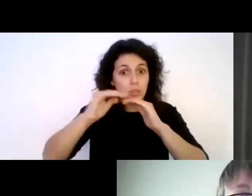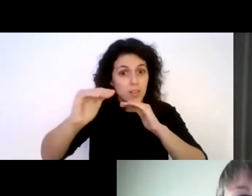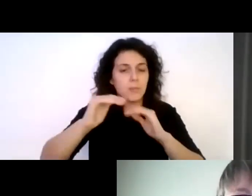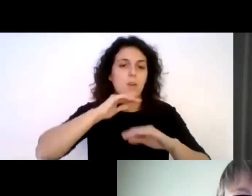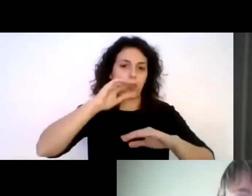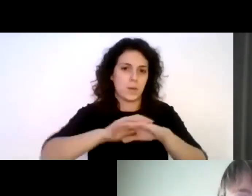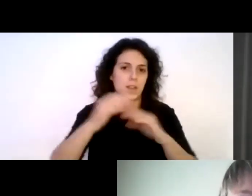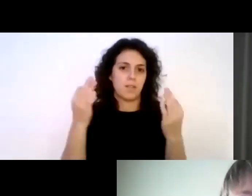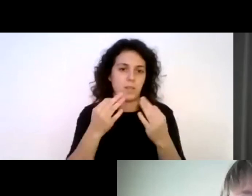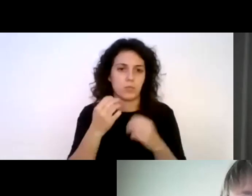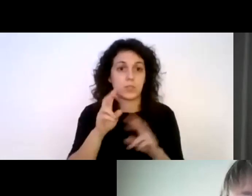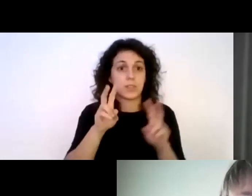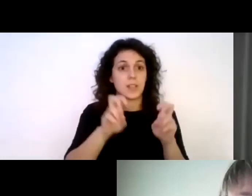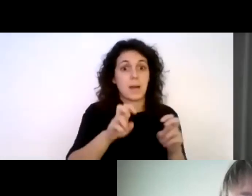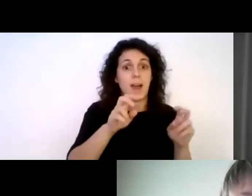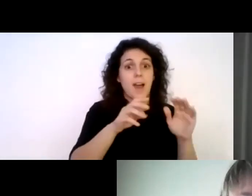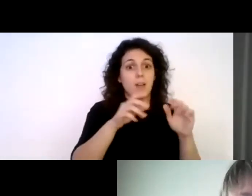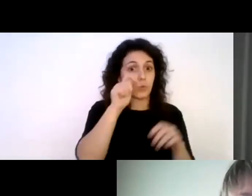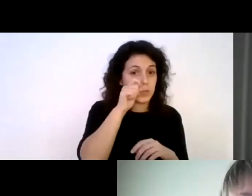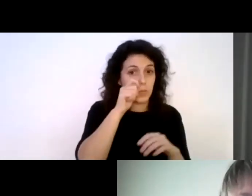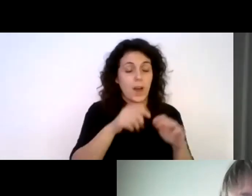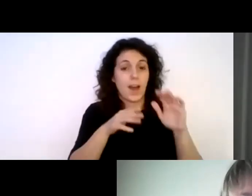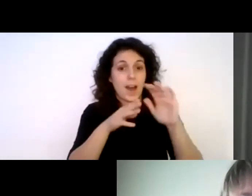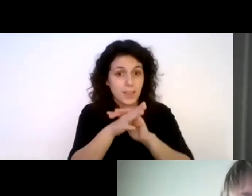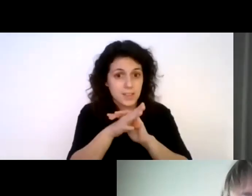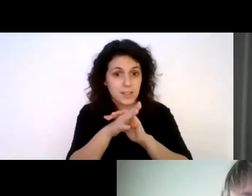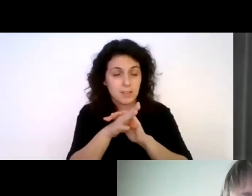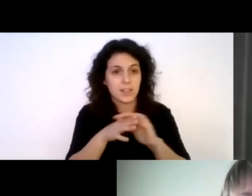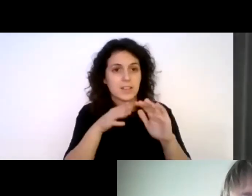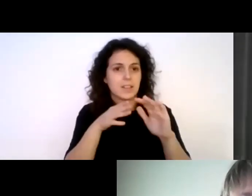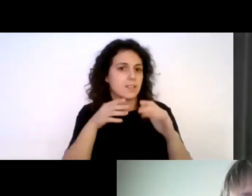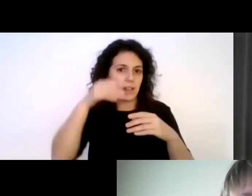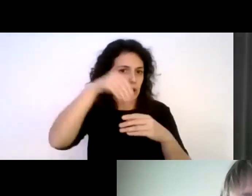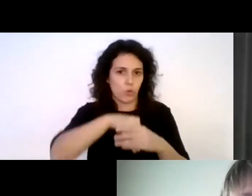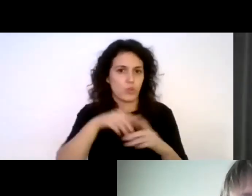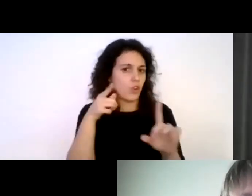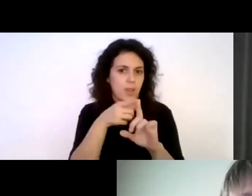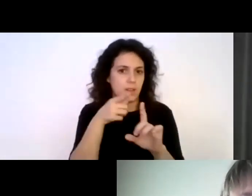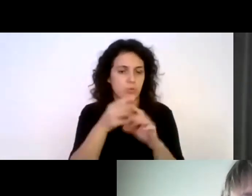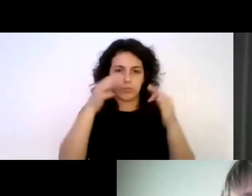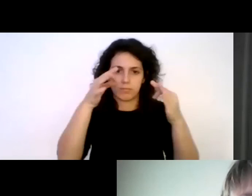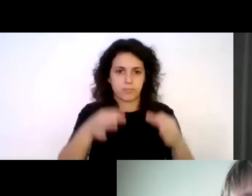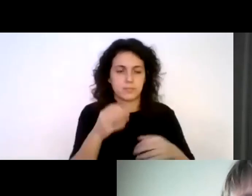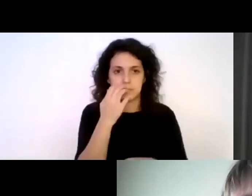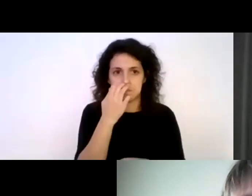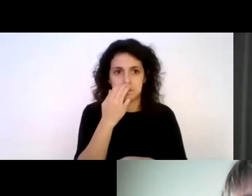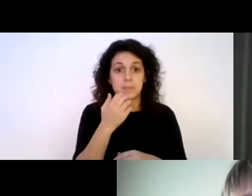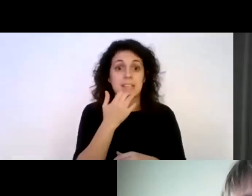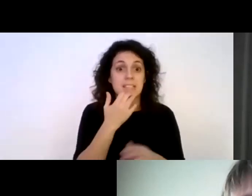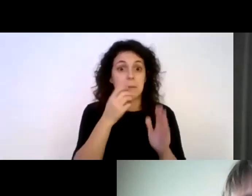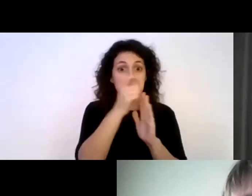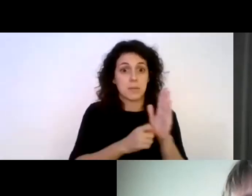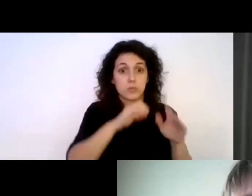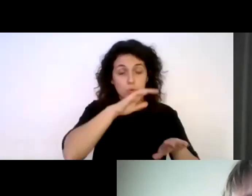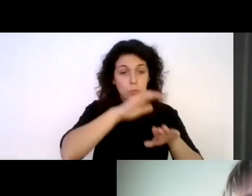turismo y el turismo accesible, la accesibilidad está dentro de ellos. Por tanto, cumpliendo esos parámetros, vamos a poder